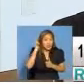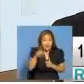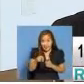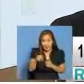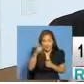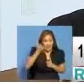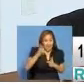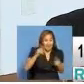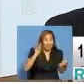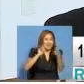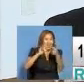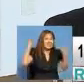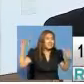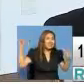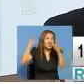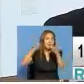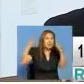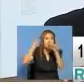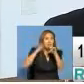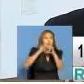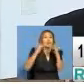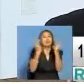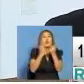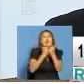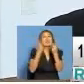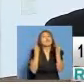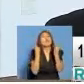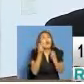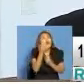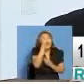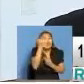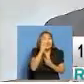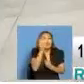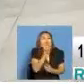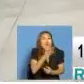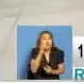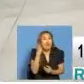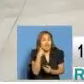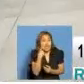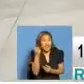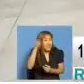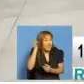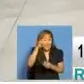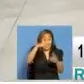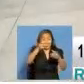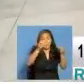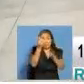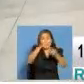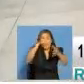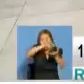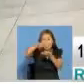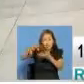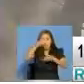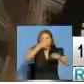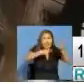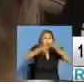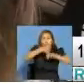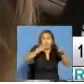tenido contactos permanentes. Se habla de que la SOFRI podría tener una delegación que acá en la provincia. Sí, sí, hoy día van a estar